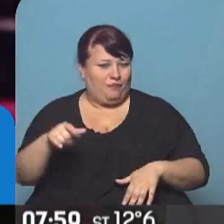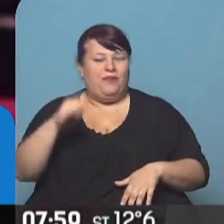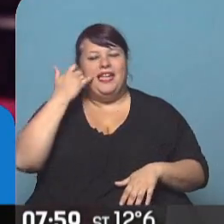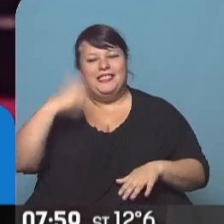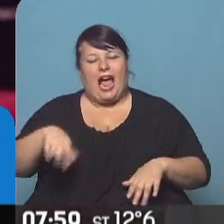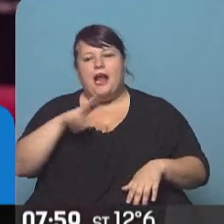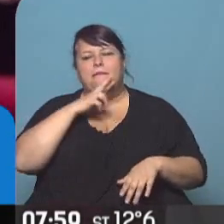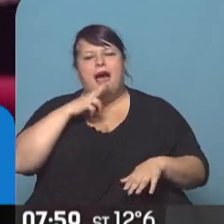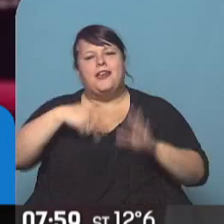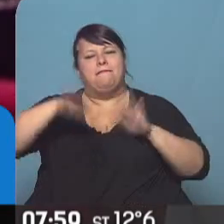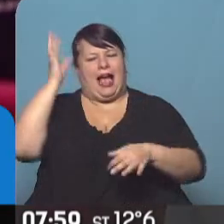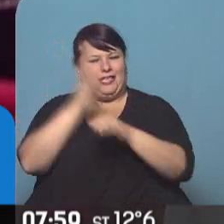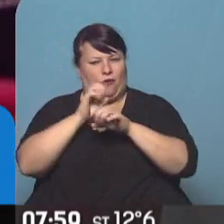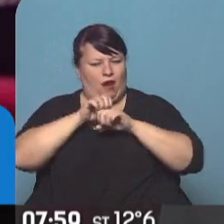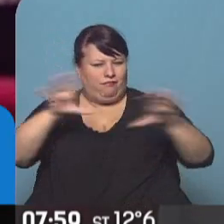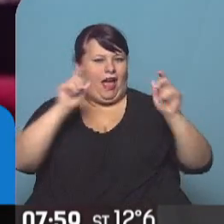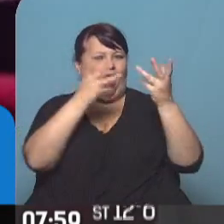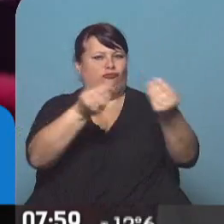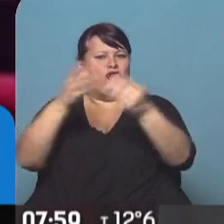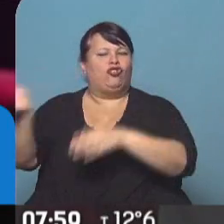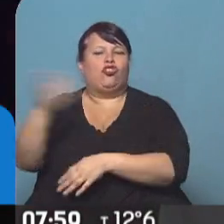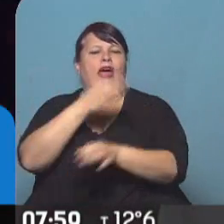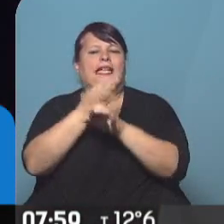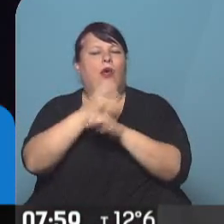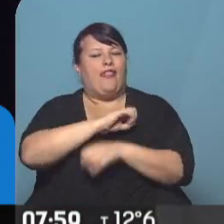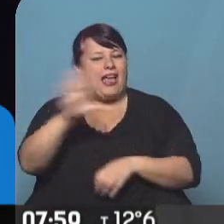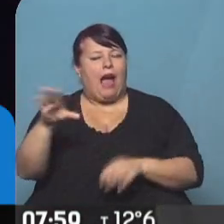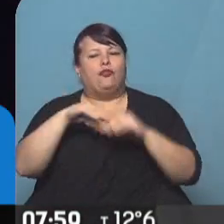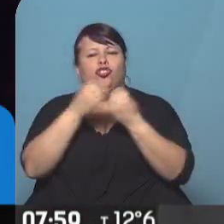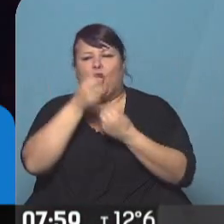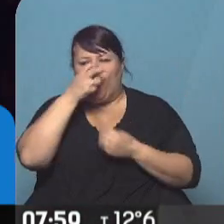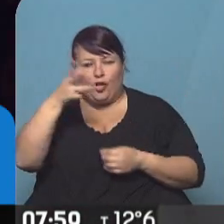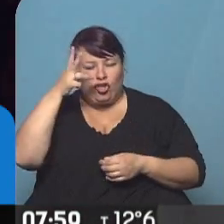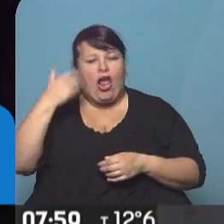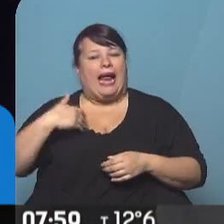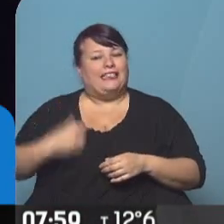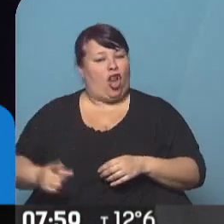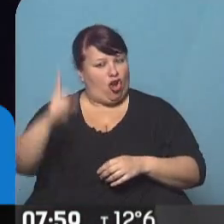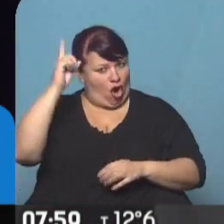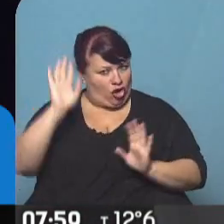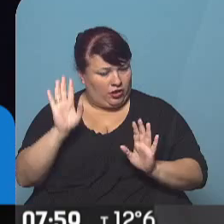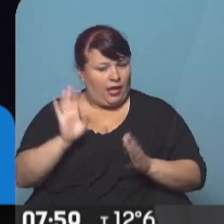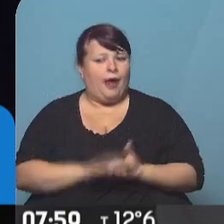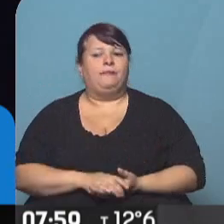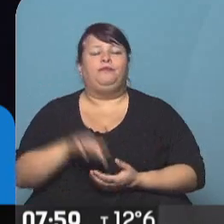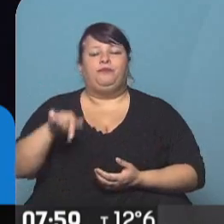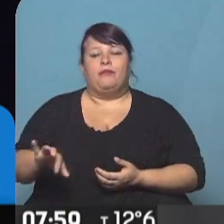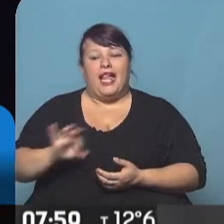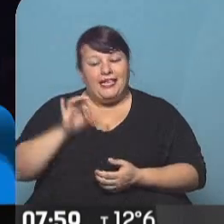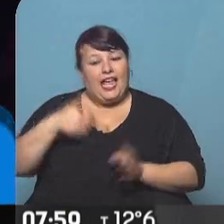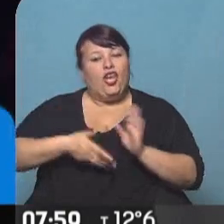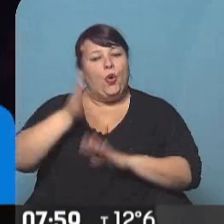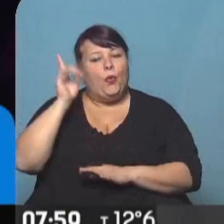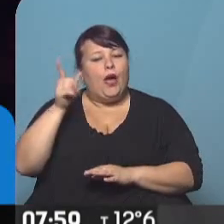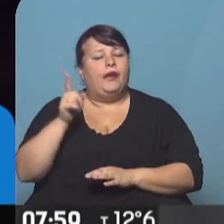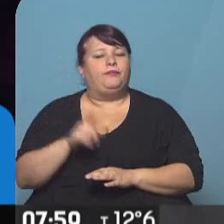apadrinamos muchas más escuelas todas son escuelas rurales son casi 28 del norte del país bien este este año vamos a estar en